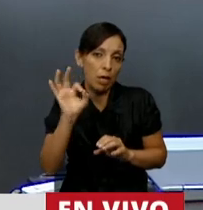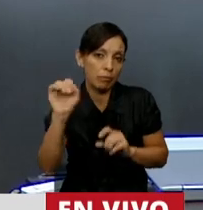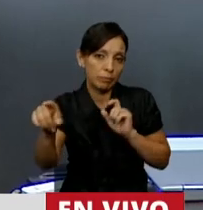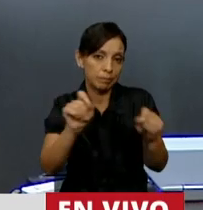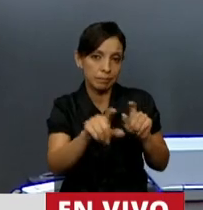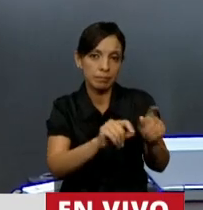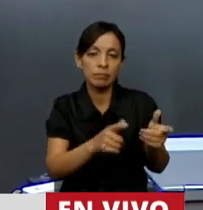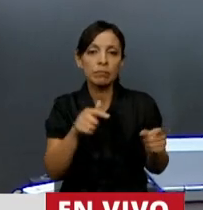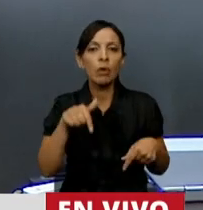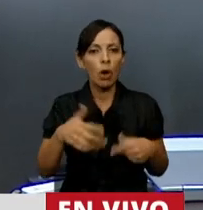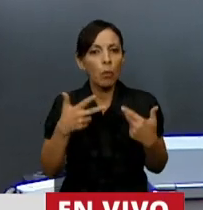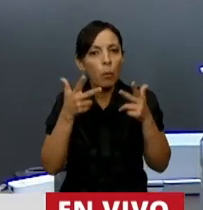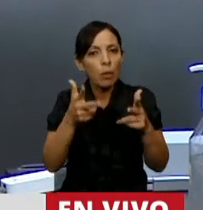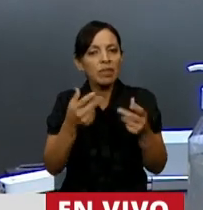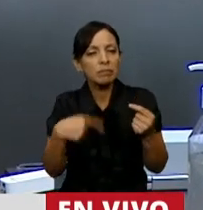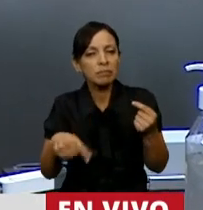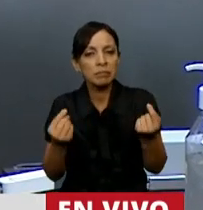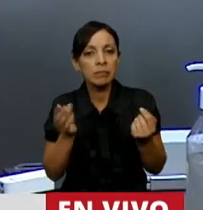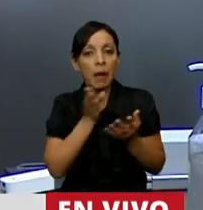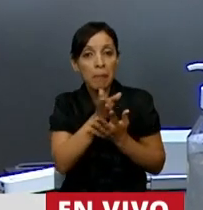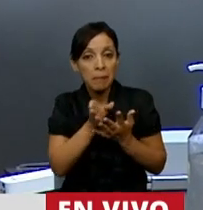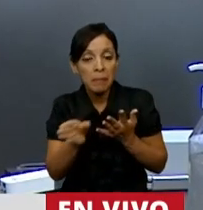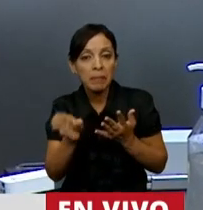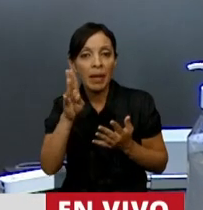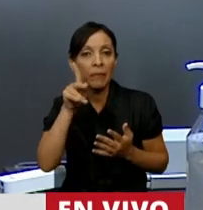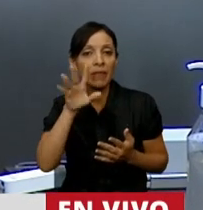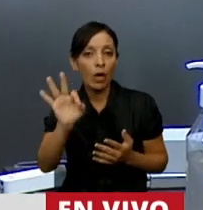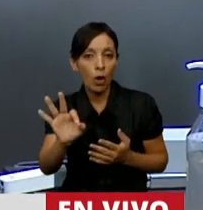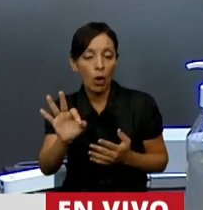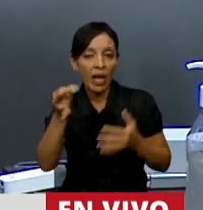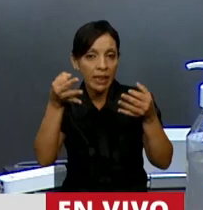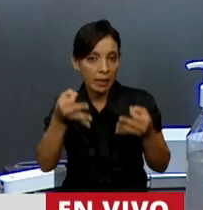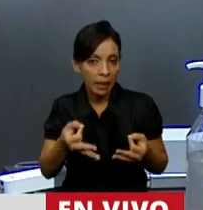podemos decir hoy que la bioética, en términos generales,